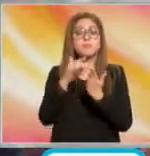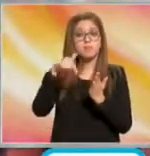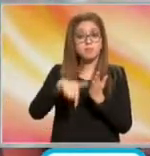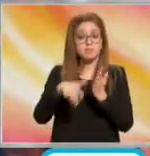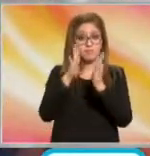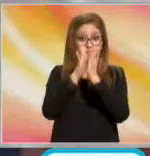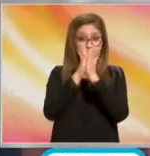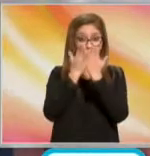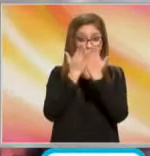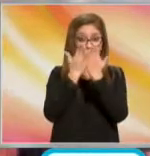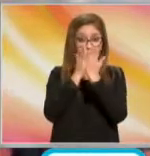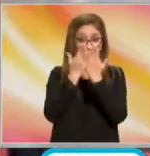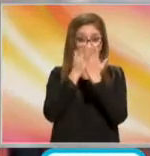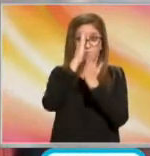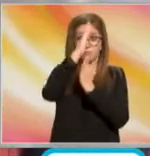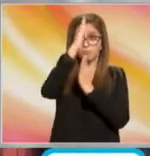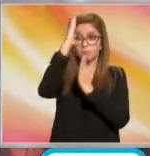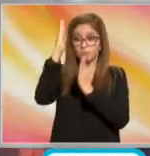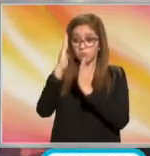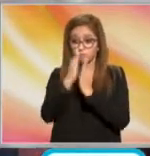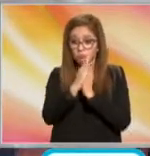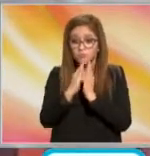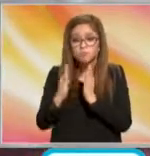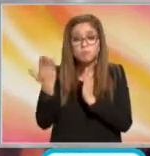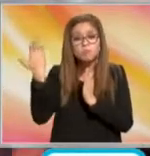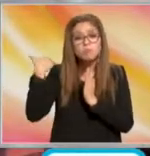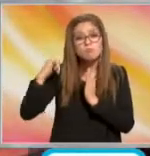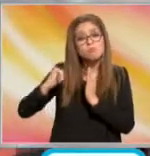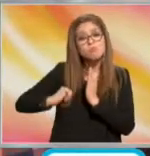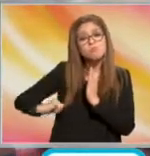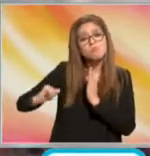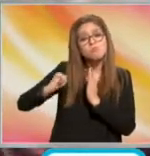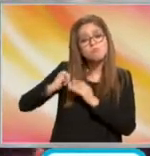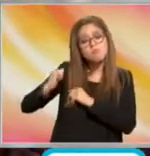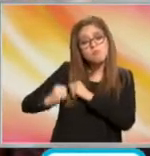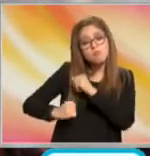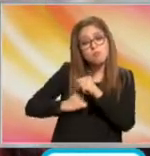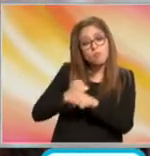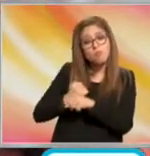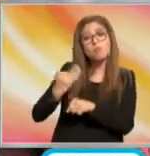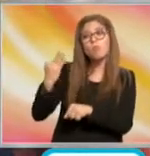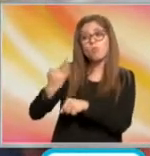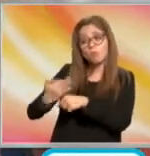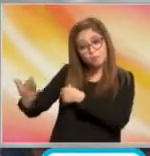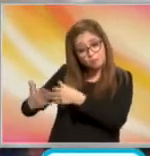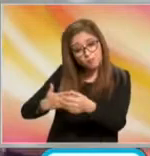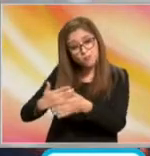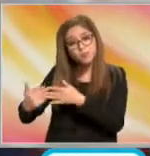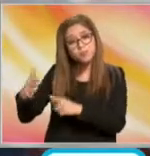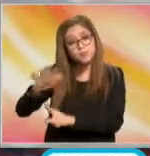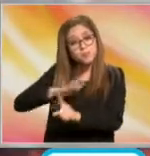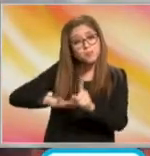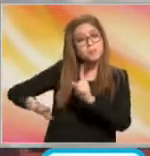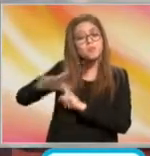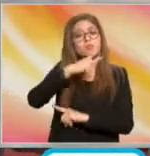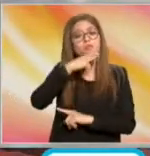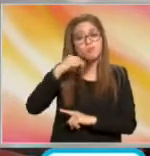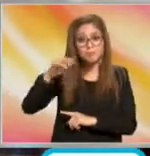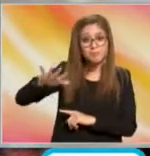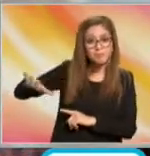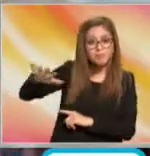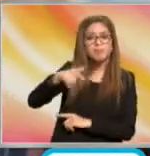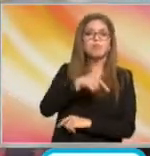librerías tienen muchos años de existir, y a pesar de toda la ola de modernidad que ha tenido la colonia Roma, aquí